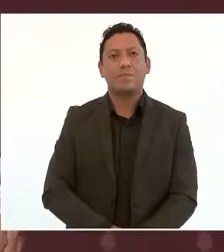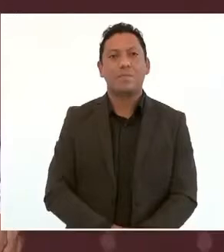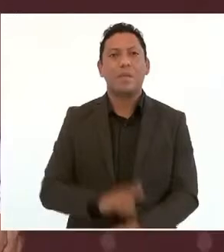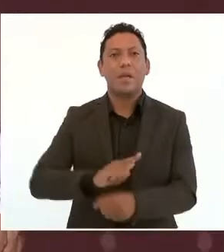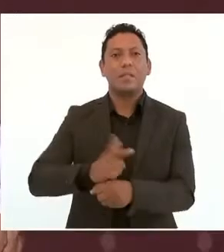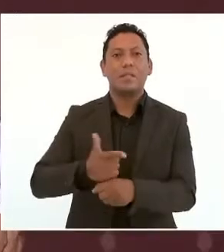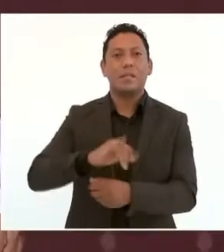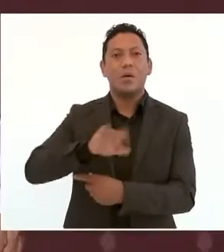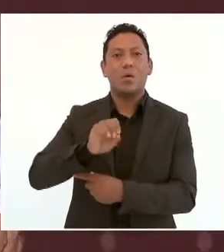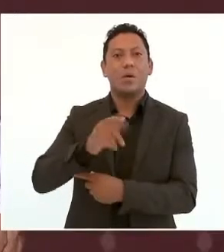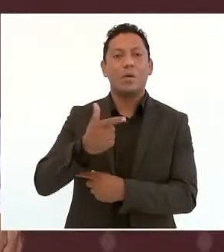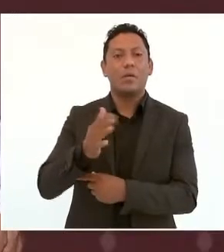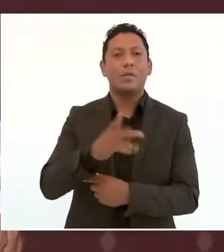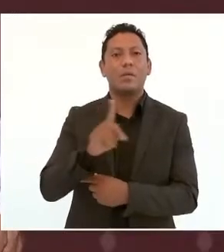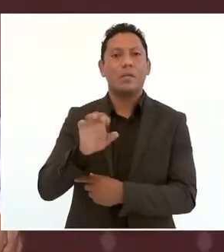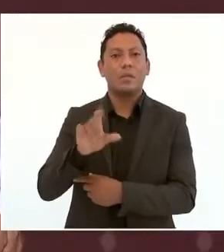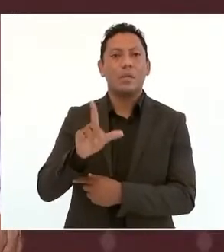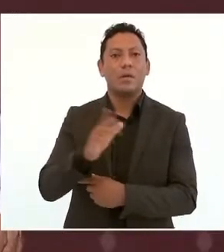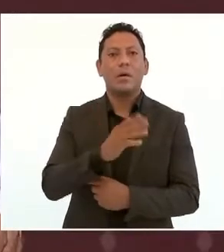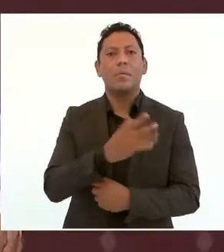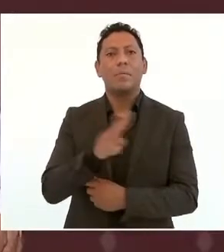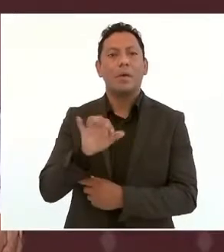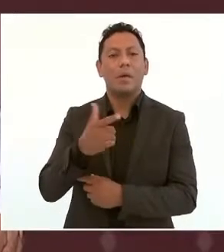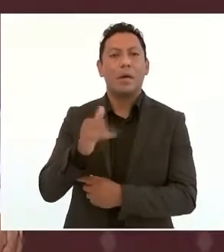al licenciado Jorge de la Vega Domínguez,